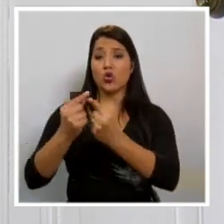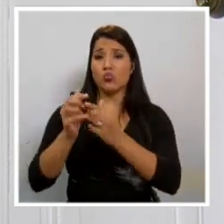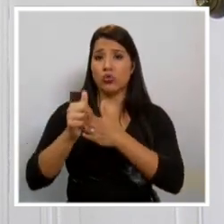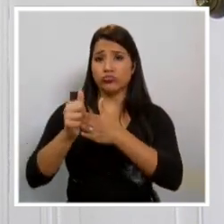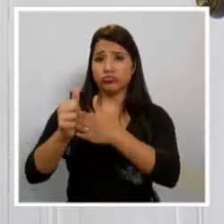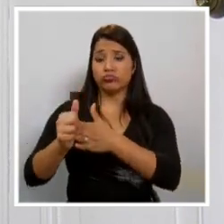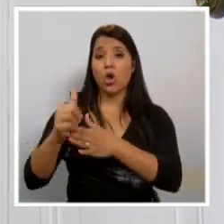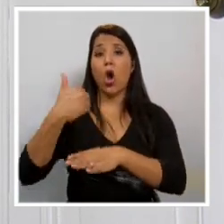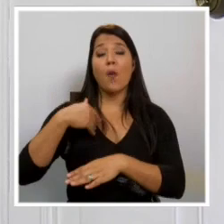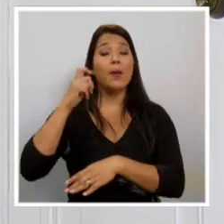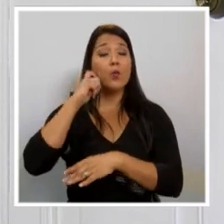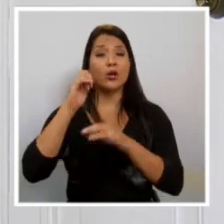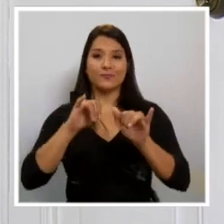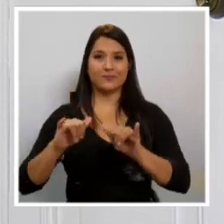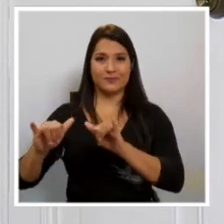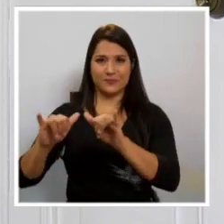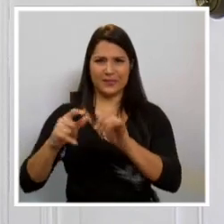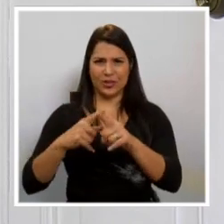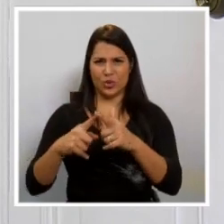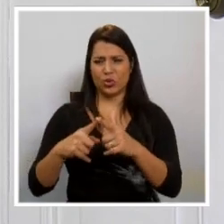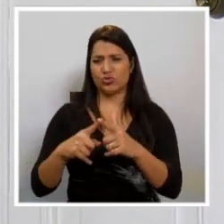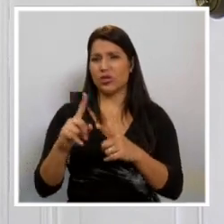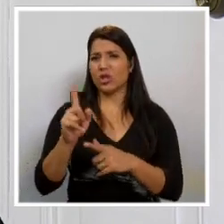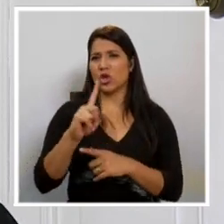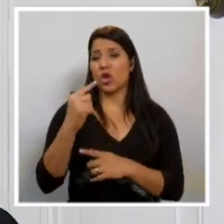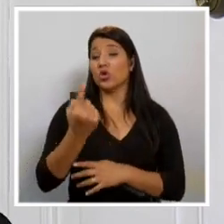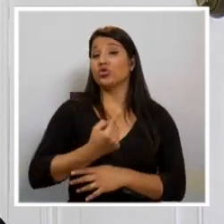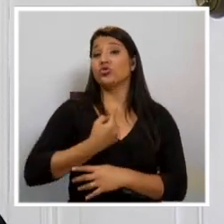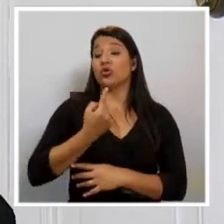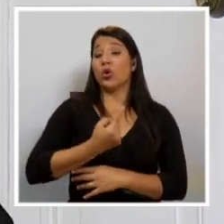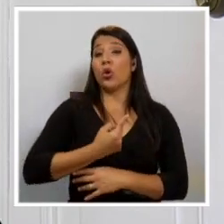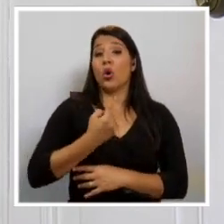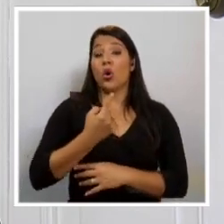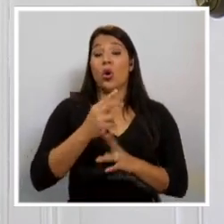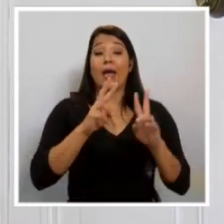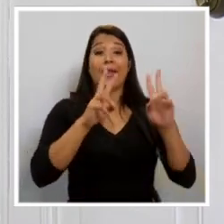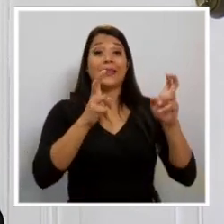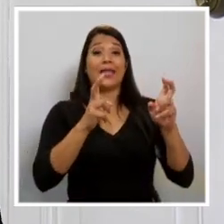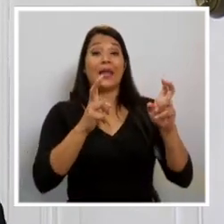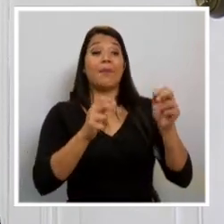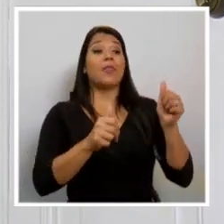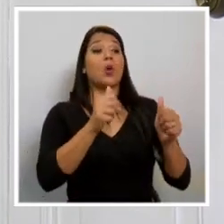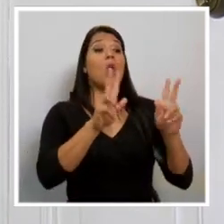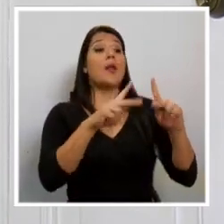toma de decisión. Entonces, creo que ya no es solamente ese tema de qué